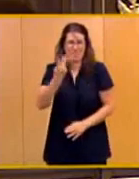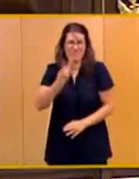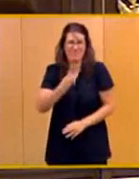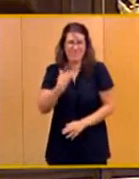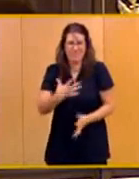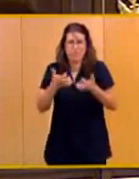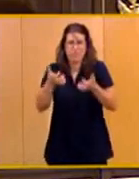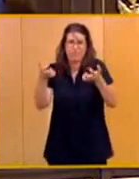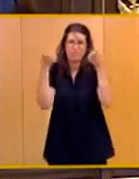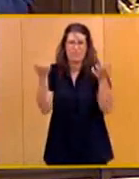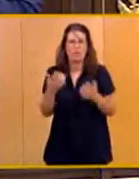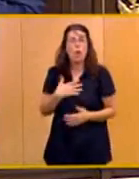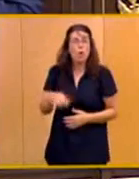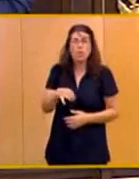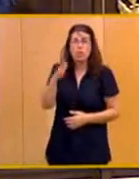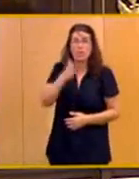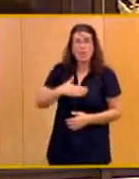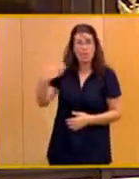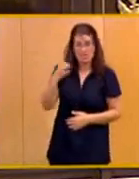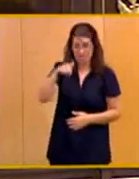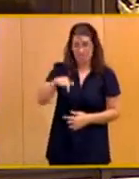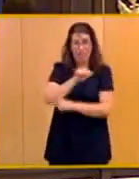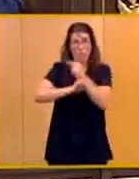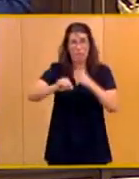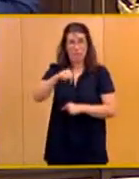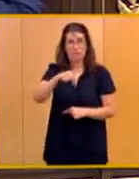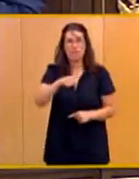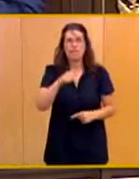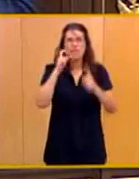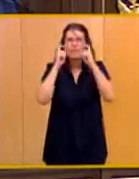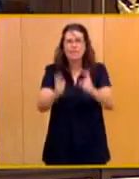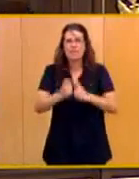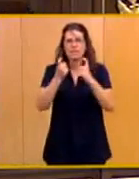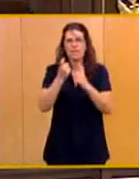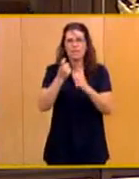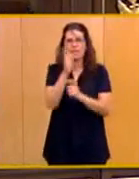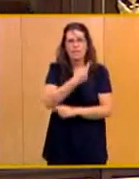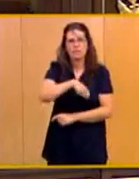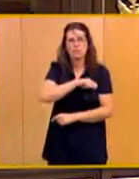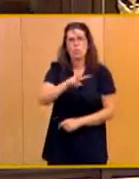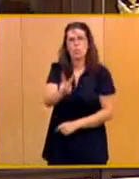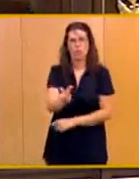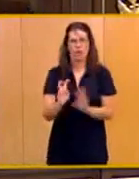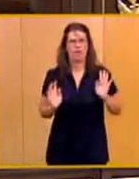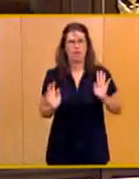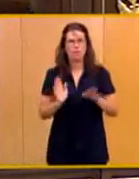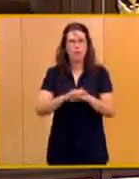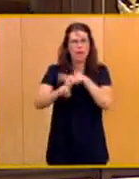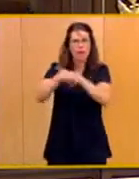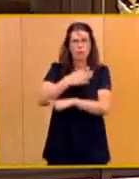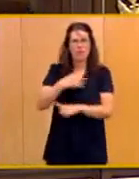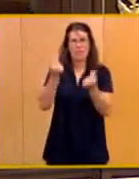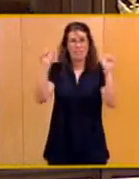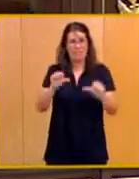venido es a intentar que el debate sea útil para España, para la salida de la crisis económica y para